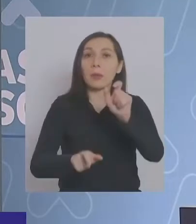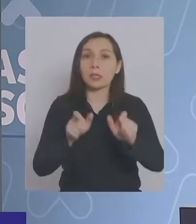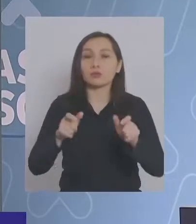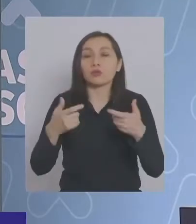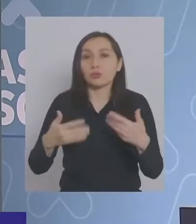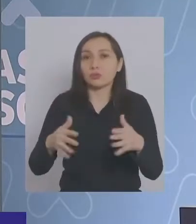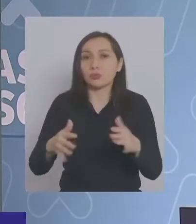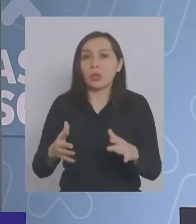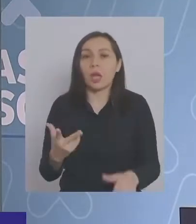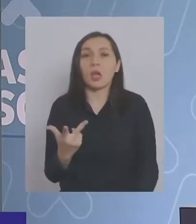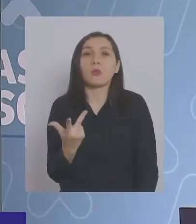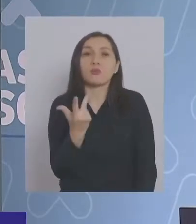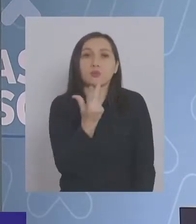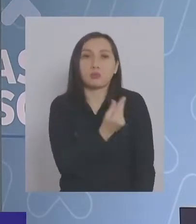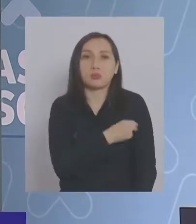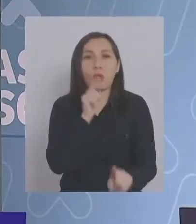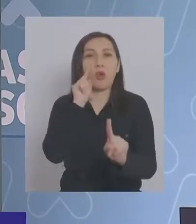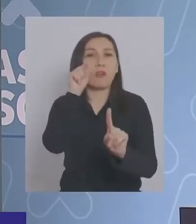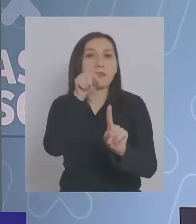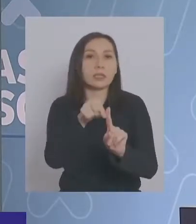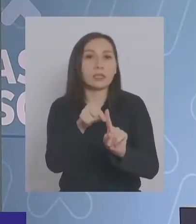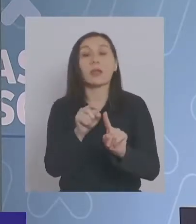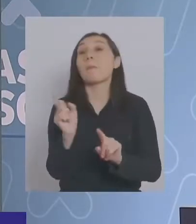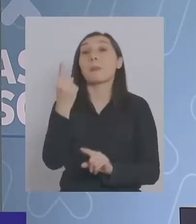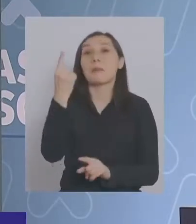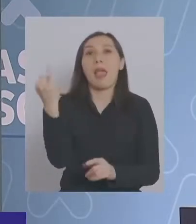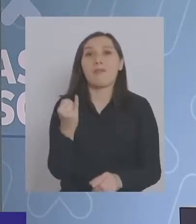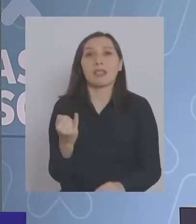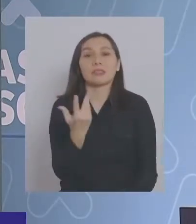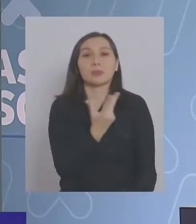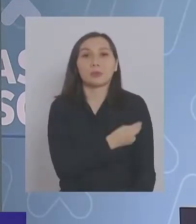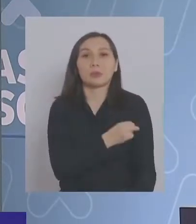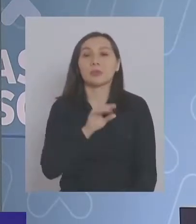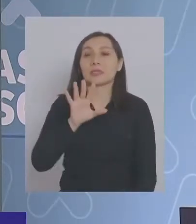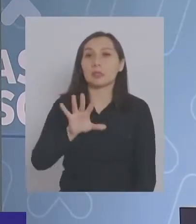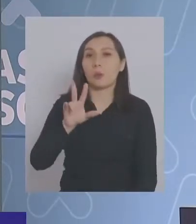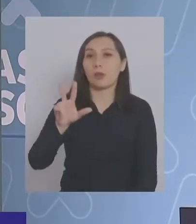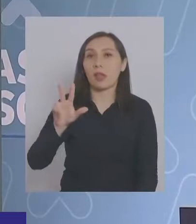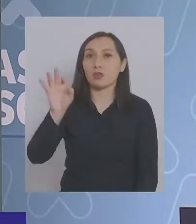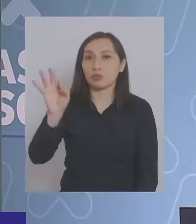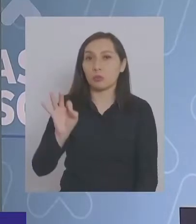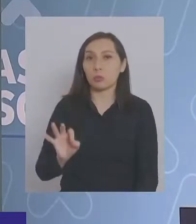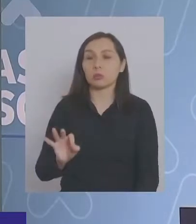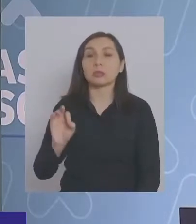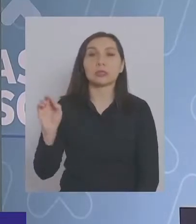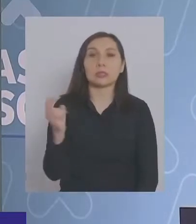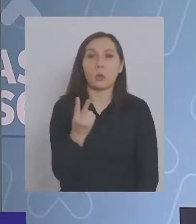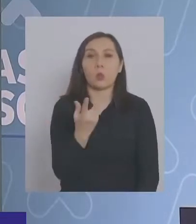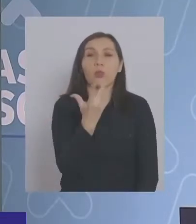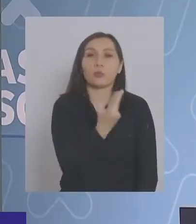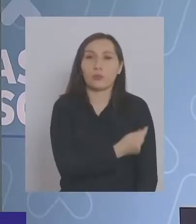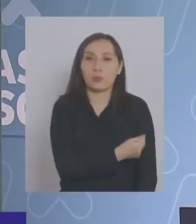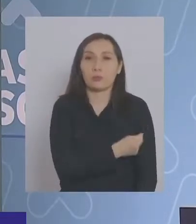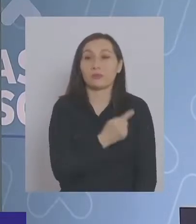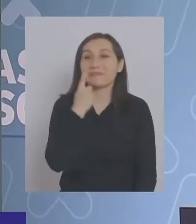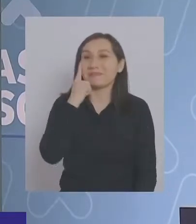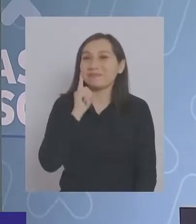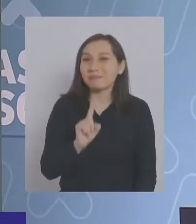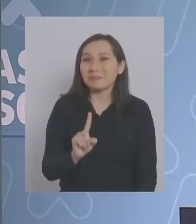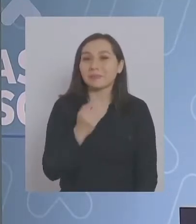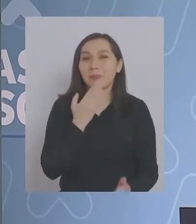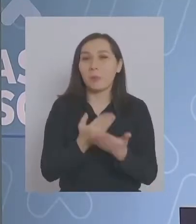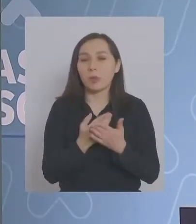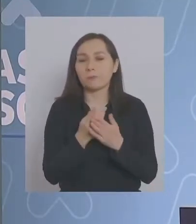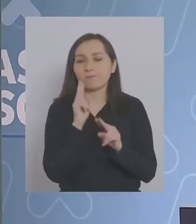de la población objetivo se vacunado con primera dosis y un 58% con la segunda dosis sin embargo cuando